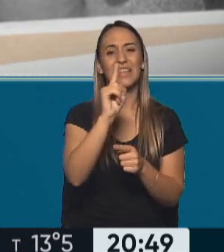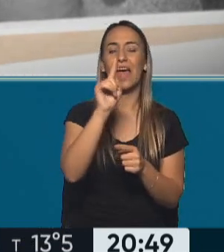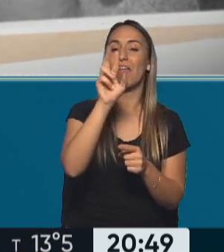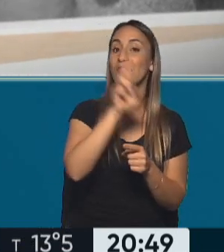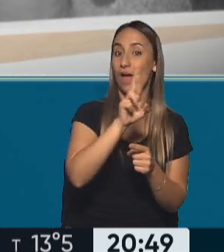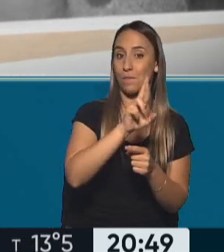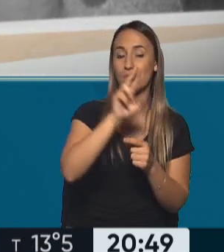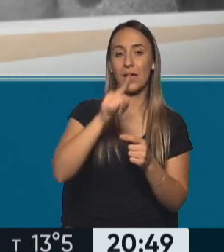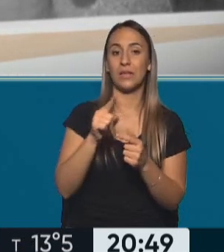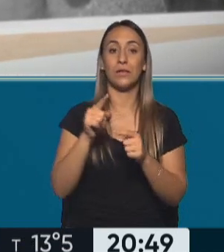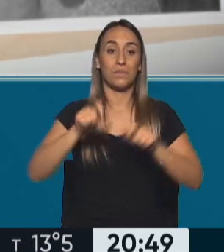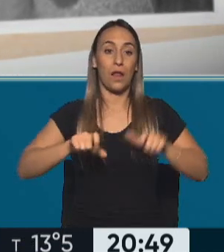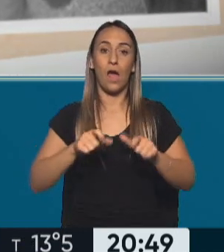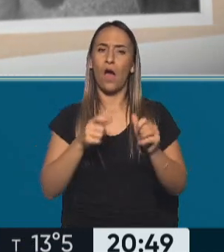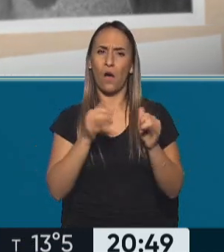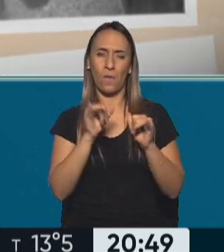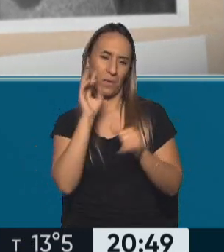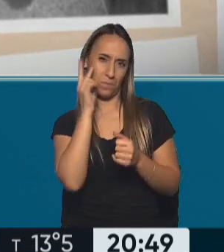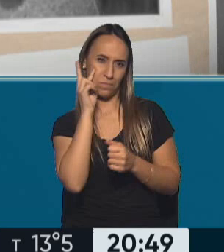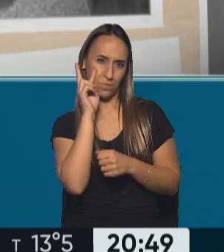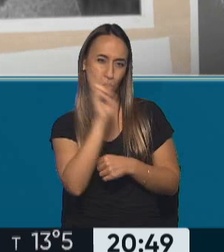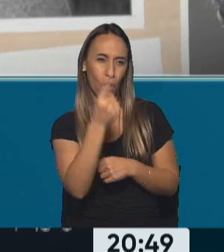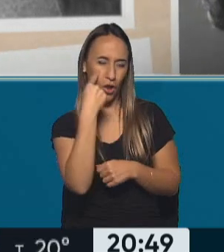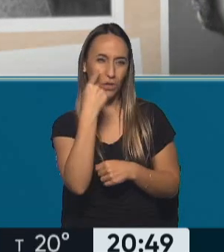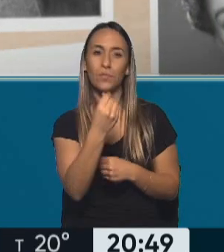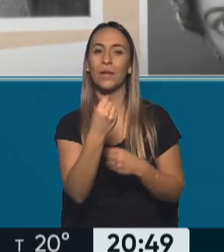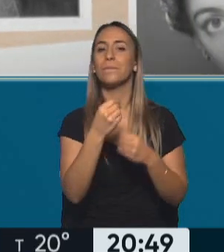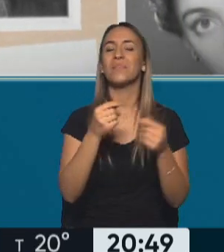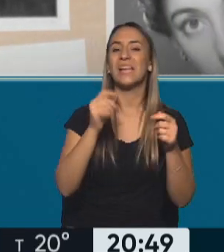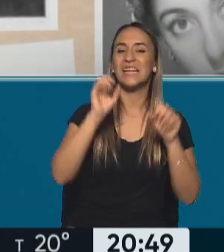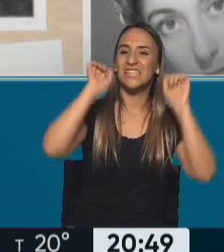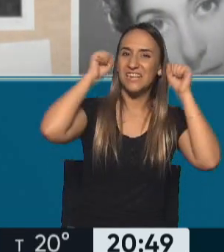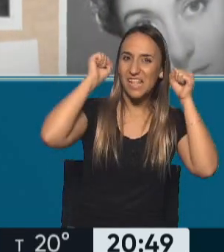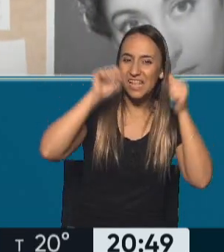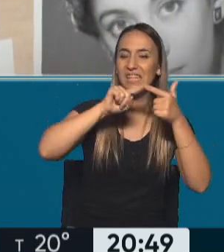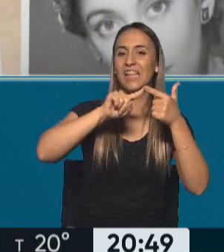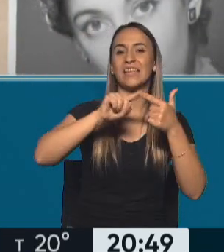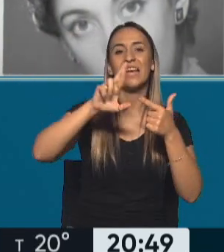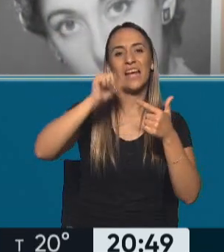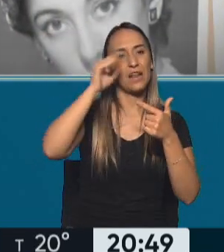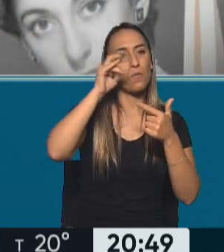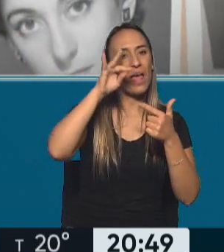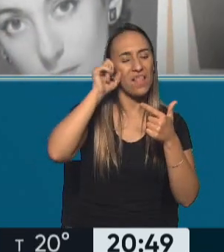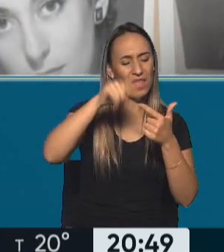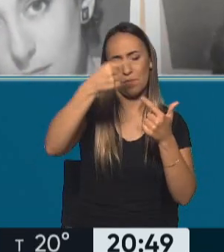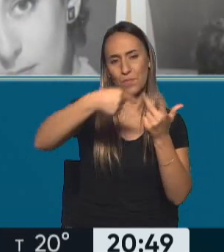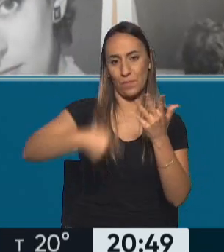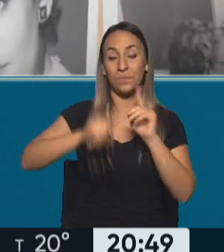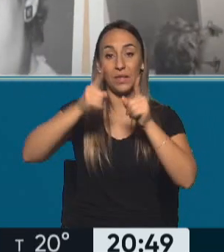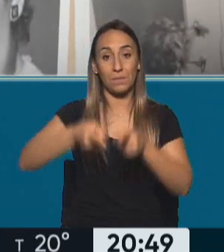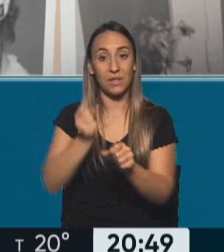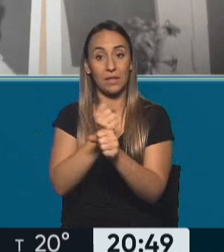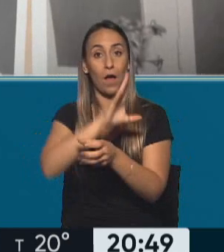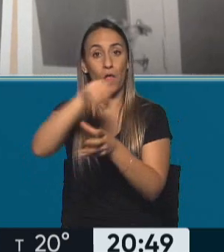más jóvenes por sus papeles en Floricienta, Chiquititas y Rebelde Way. En su recorrido por el cine también trabajó en Mala gente,